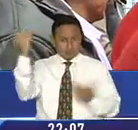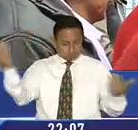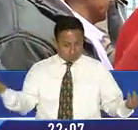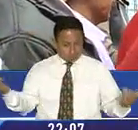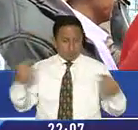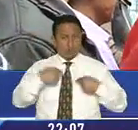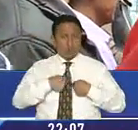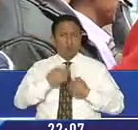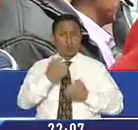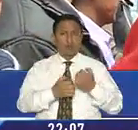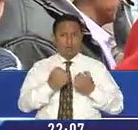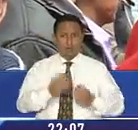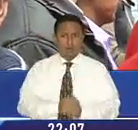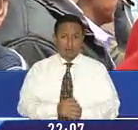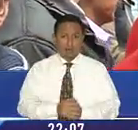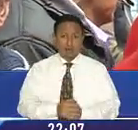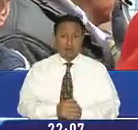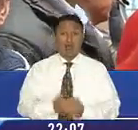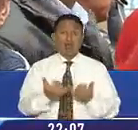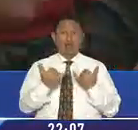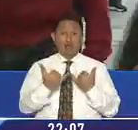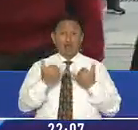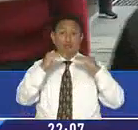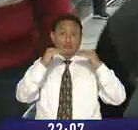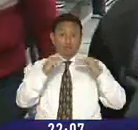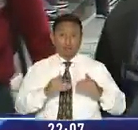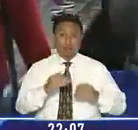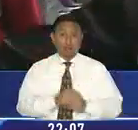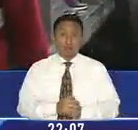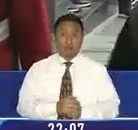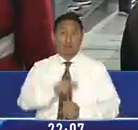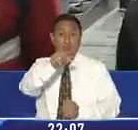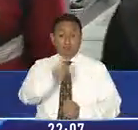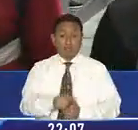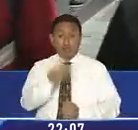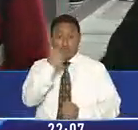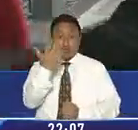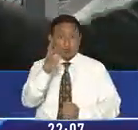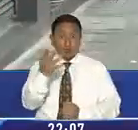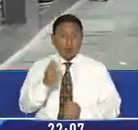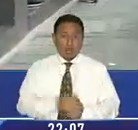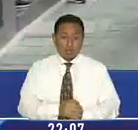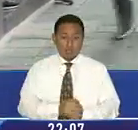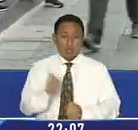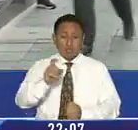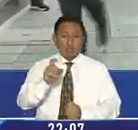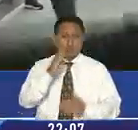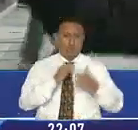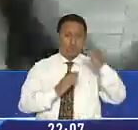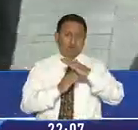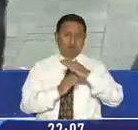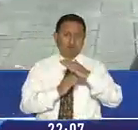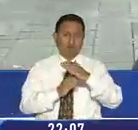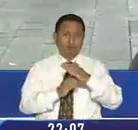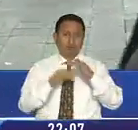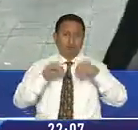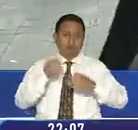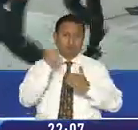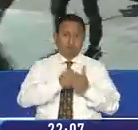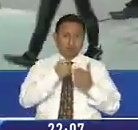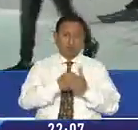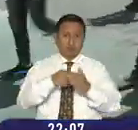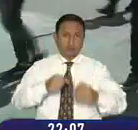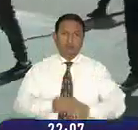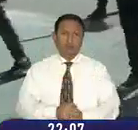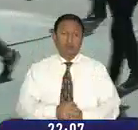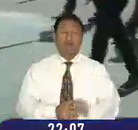estamos perjudicados, donde clase media, clase baja. Como el pueblo ya no tenemos que comer, necesitamos la paz. Y seguiremos luchando aquí.